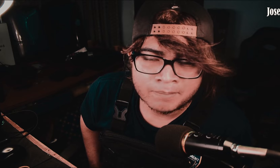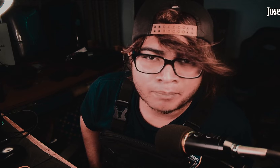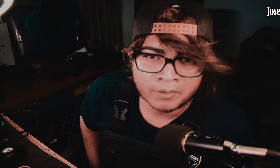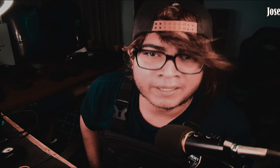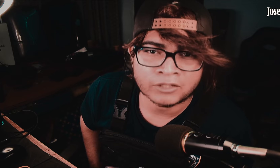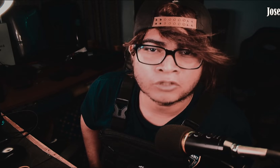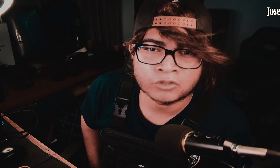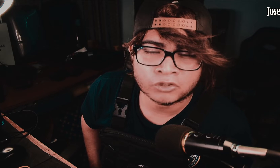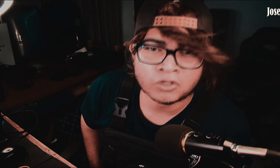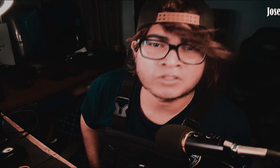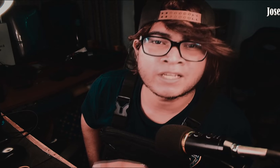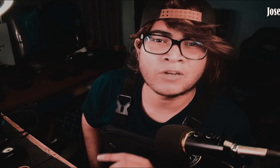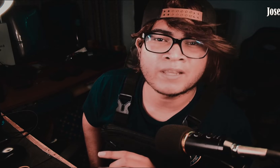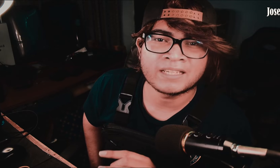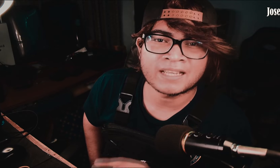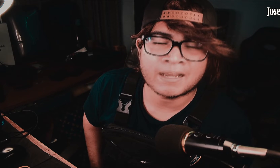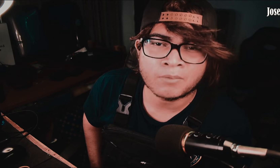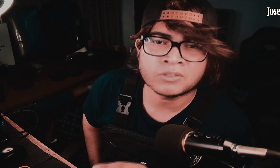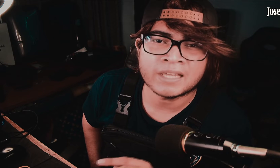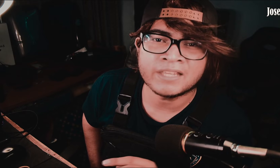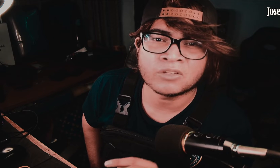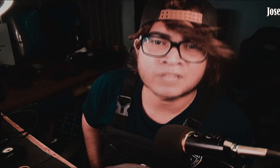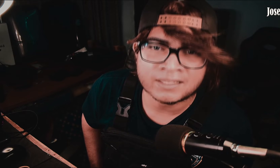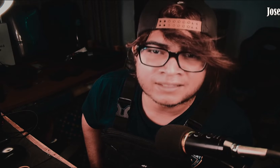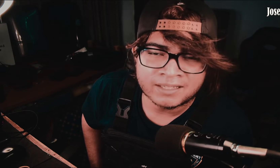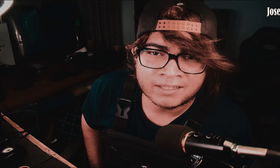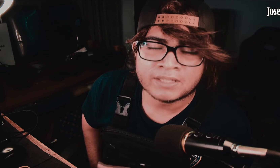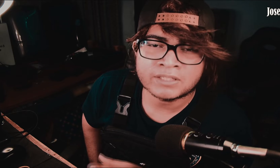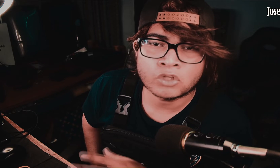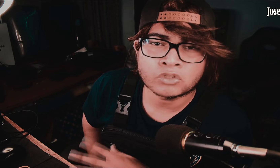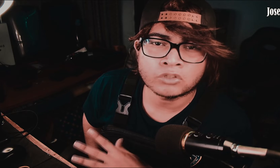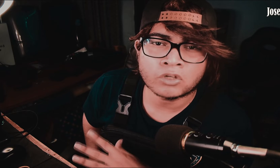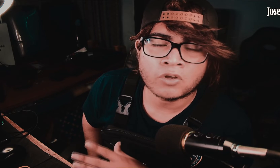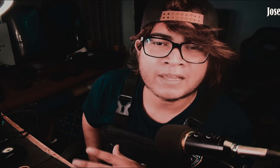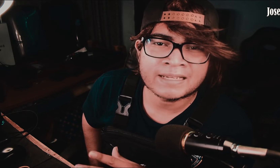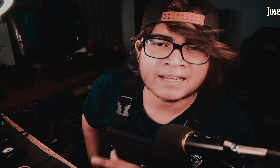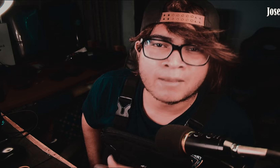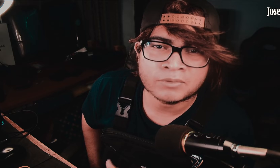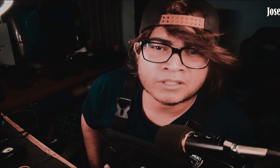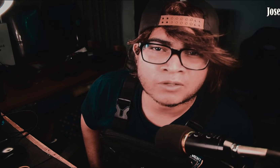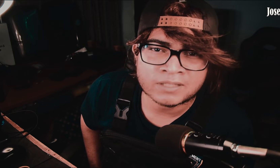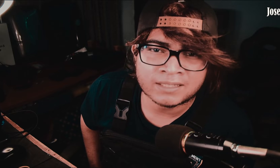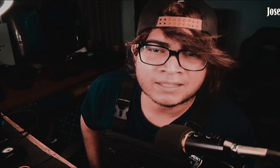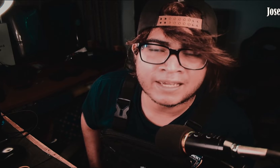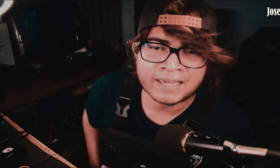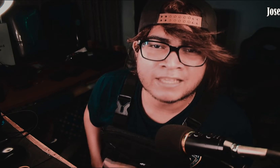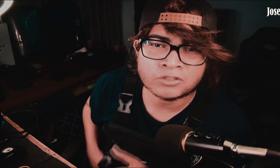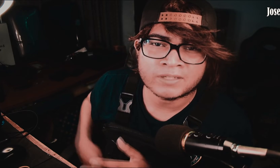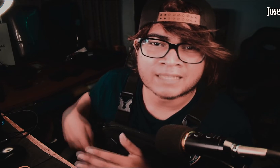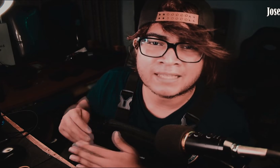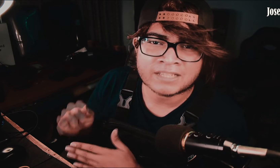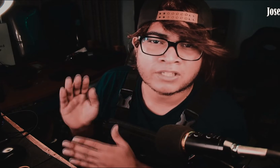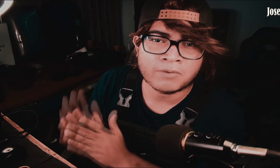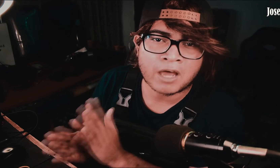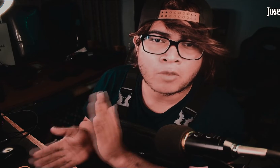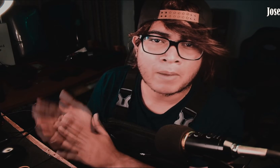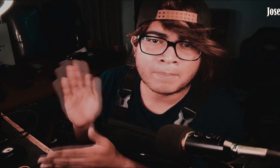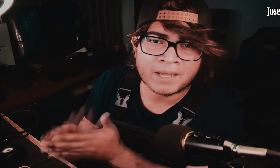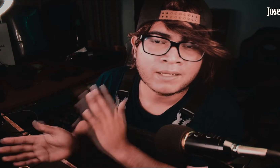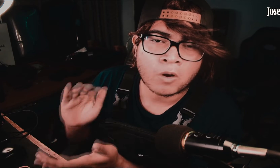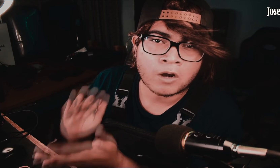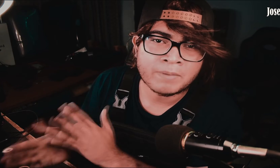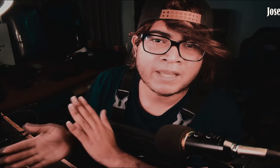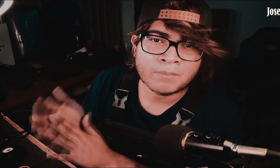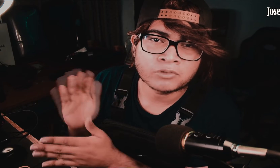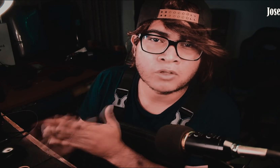fregar porque nosotros ya lo declaramos inocente y si nosotros lo declaramos inocente eso ya está archivado